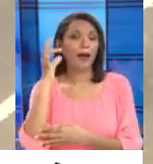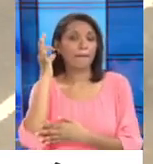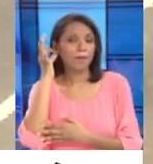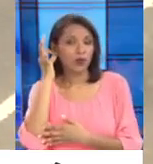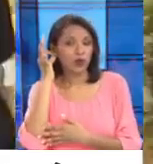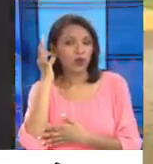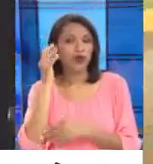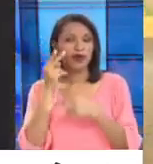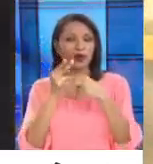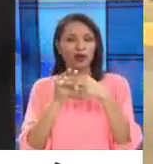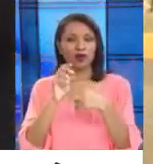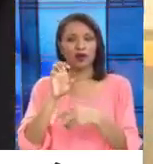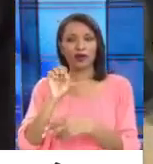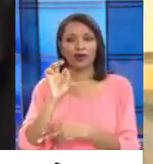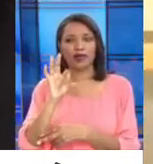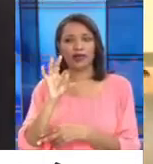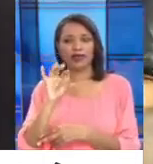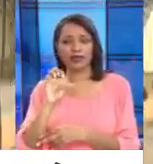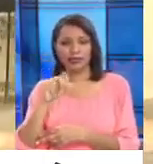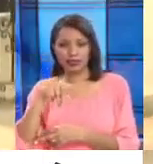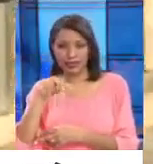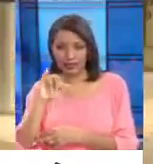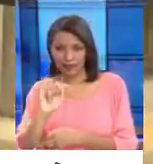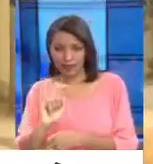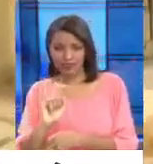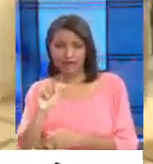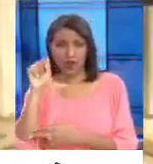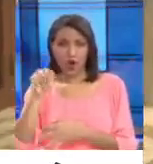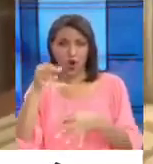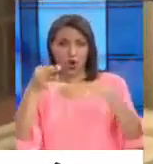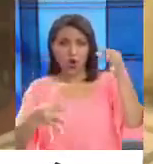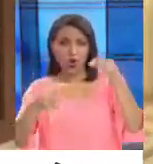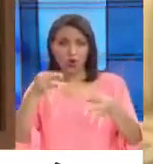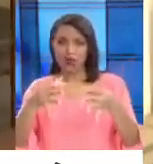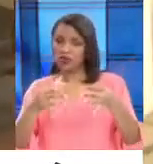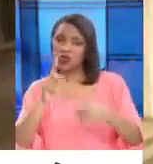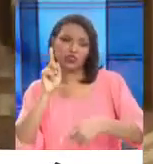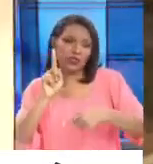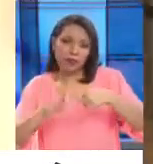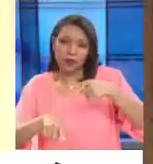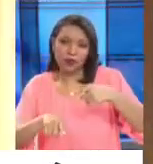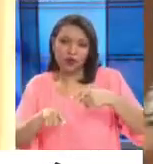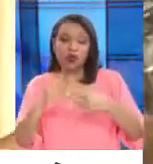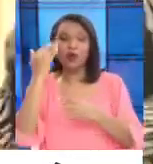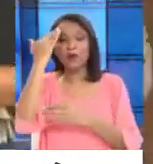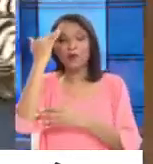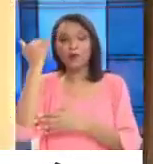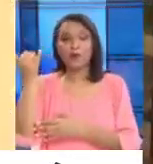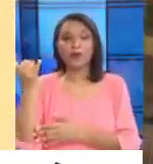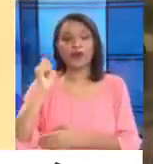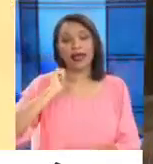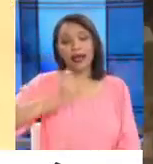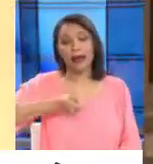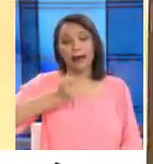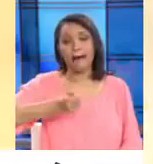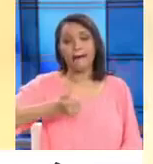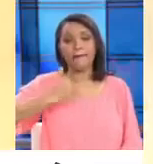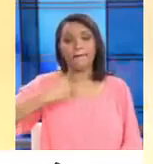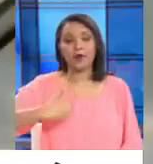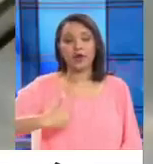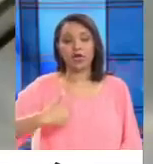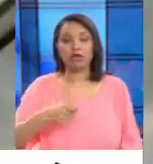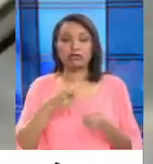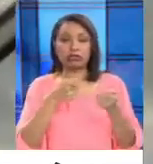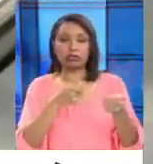de Stephanie Rodríguez fue suspendida la mañana de este viernes luego de que el abogado de la defensa presentara una